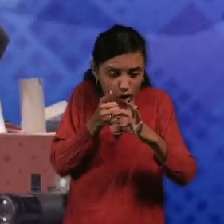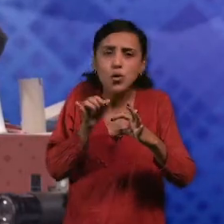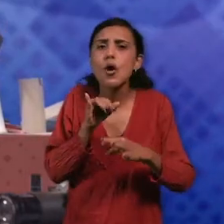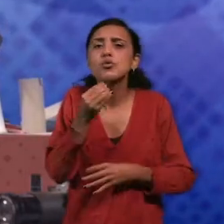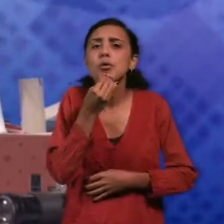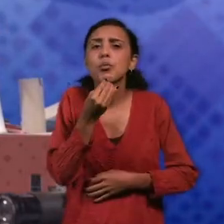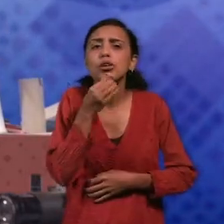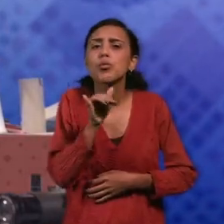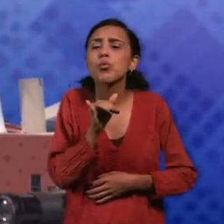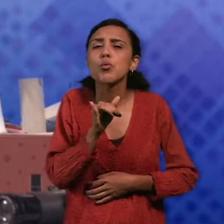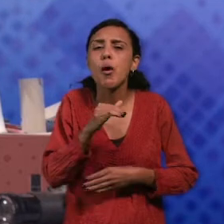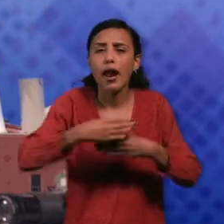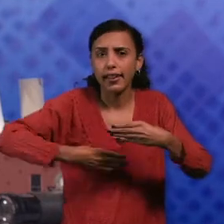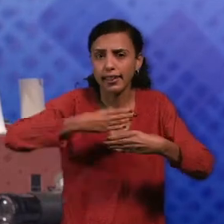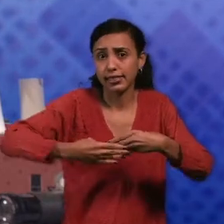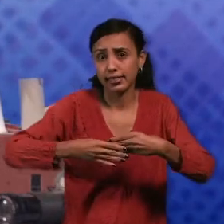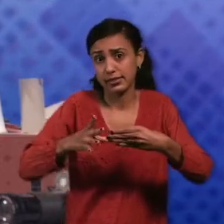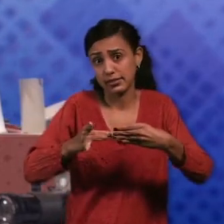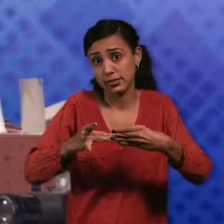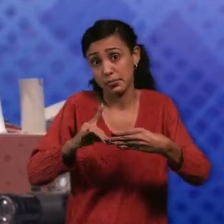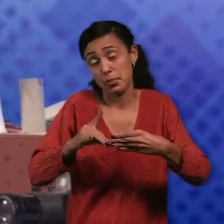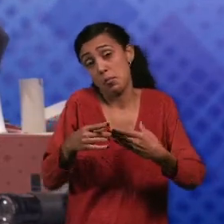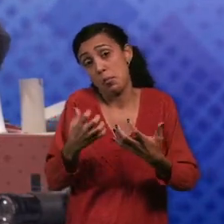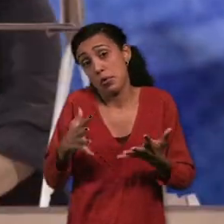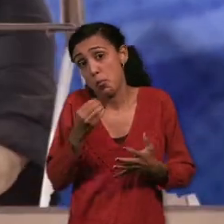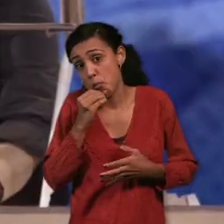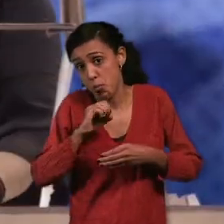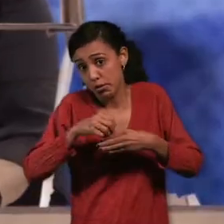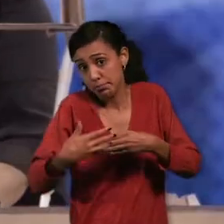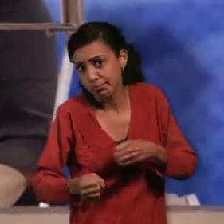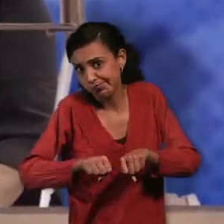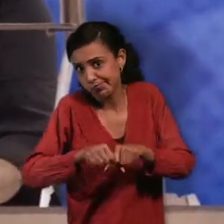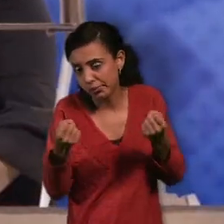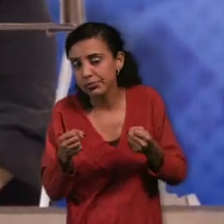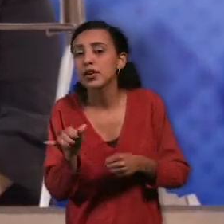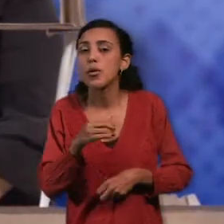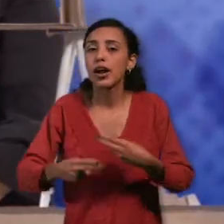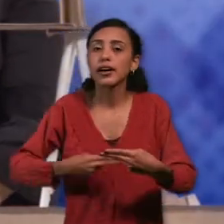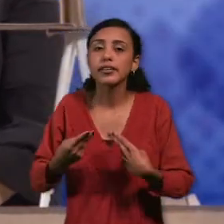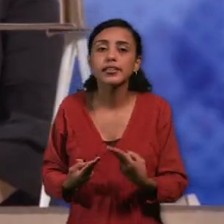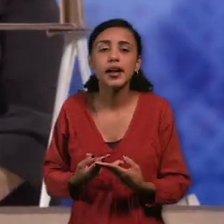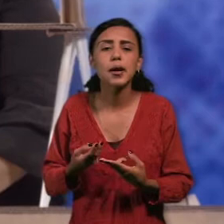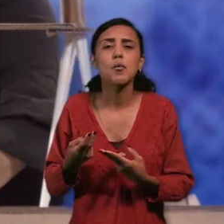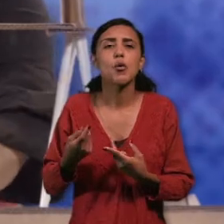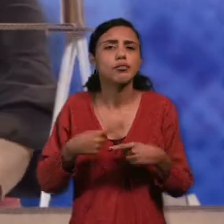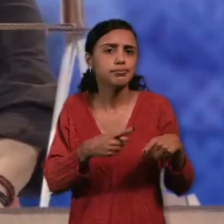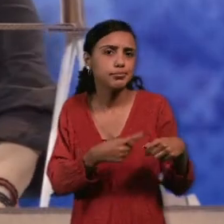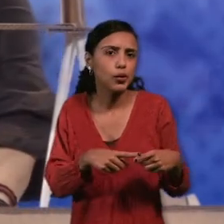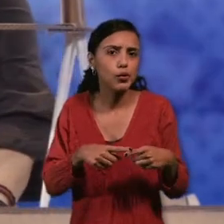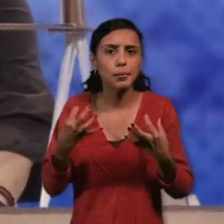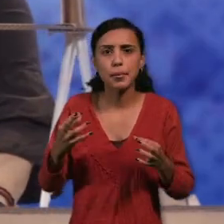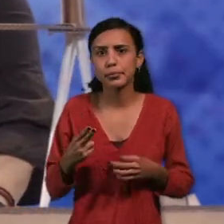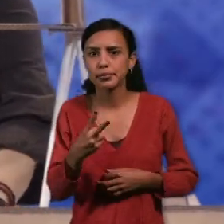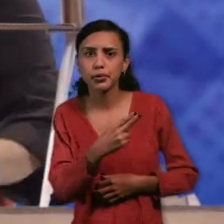una precinta para mayor seguridad, previendo que no se vaya a caer. Y realizamos nuestra animación de papel recortado o